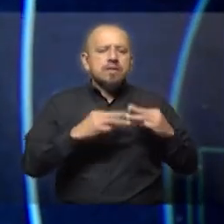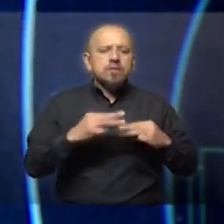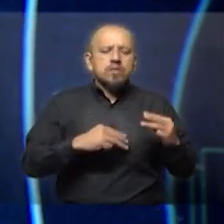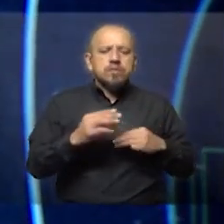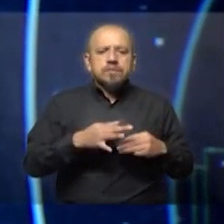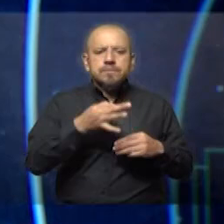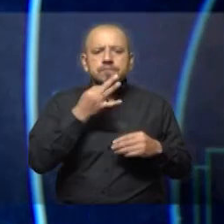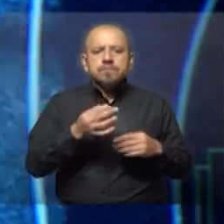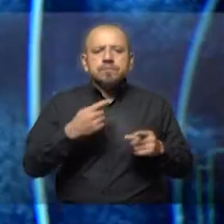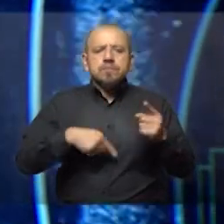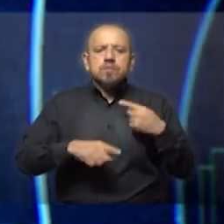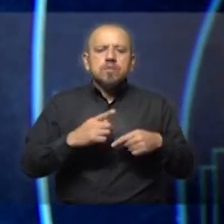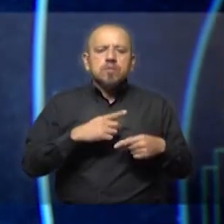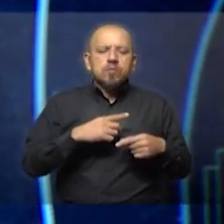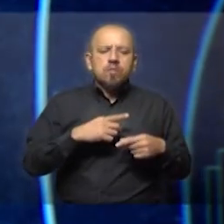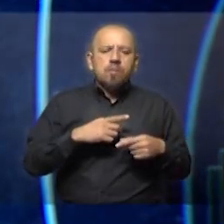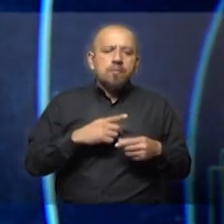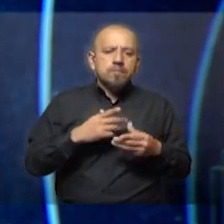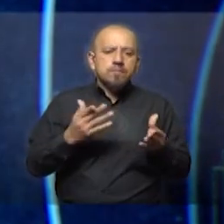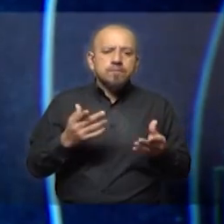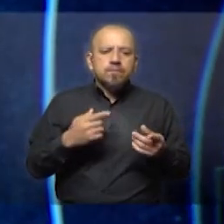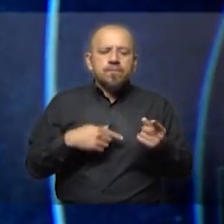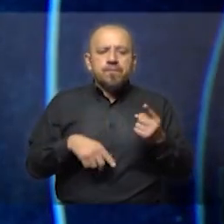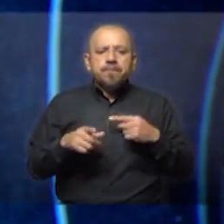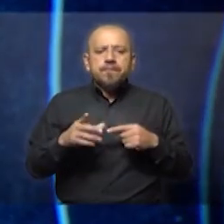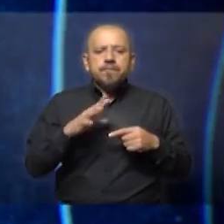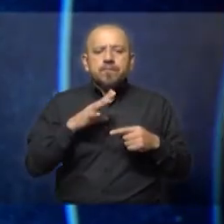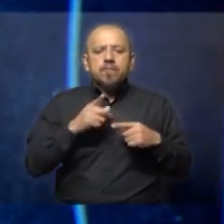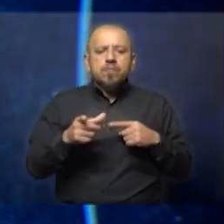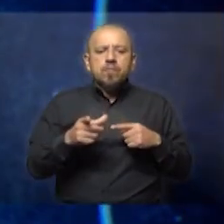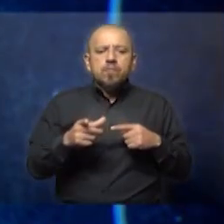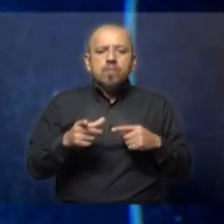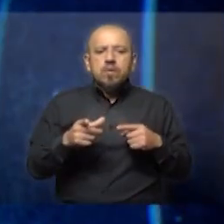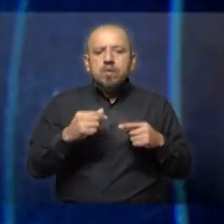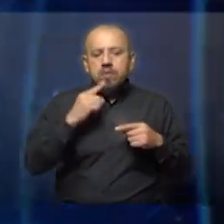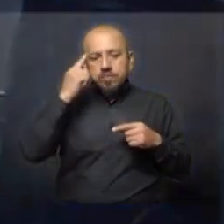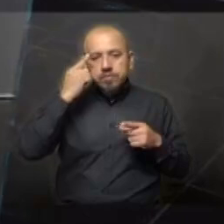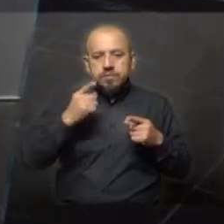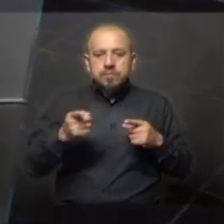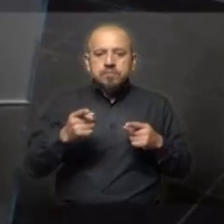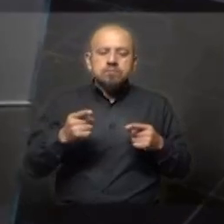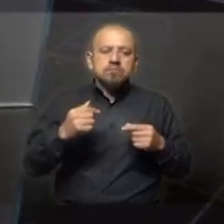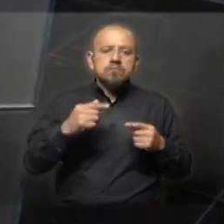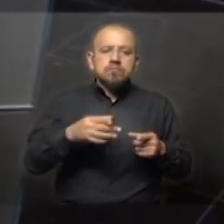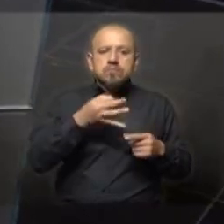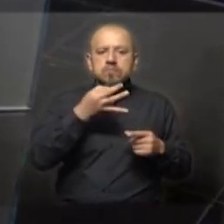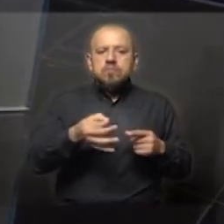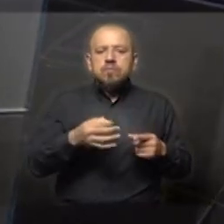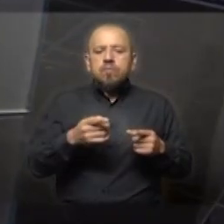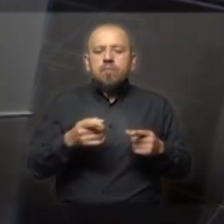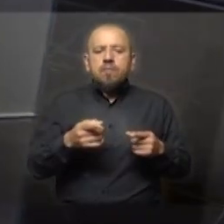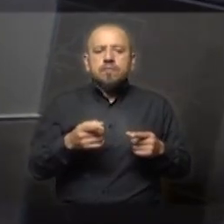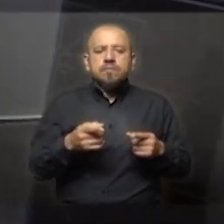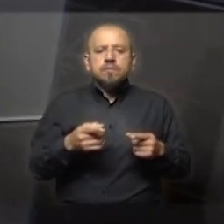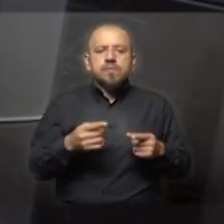referirse a sí mismo y en ese sentido hay una cita de él que a mí me parece riquísima no que yo la traje que dice